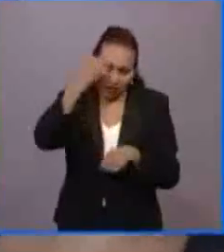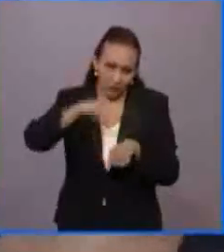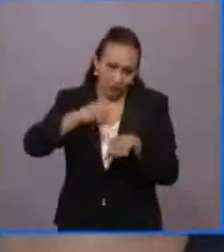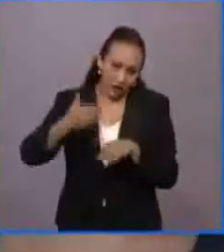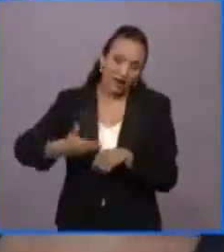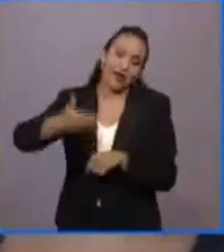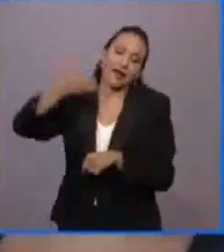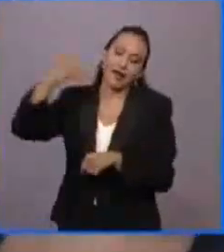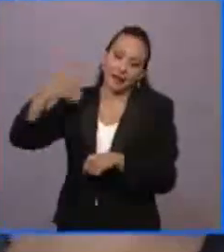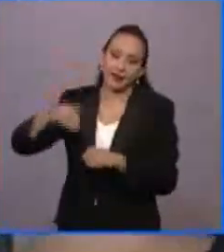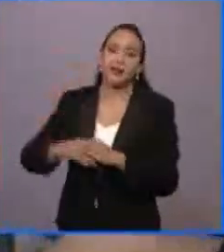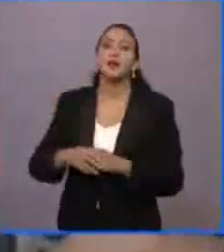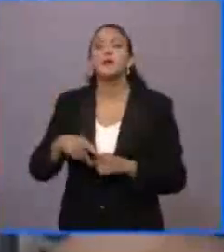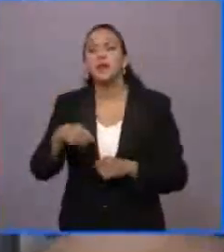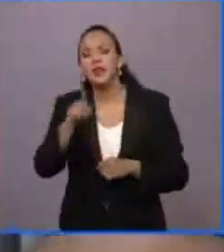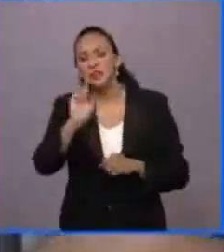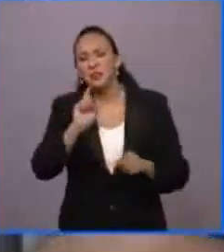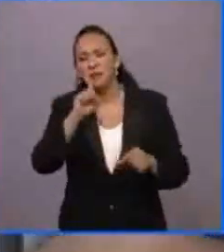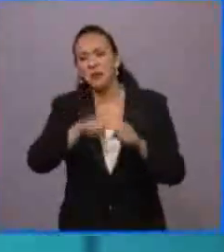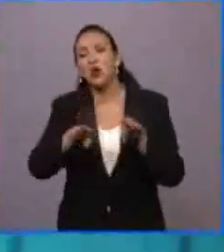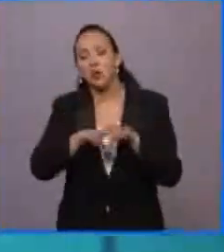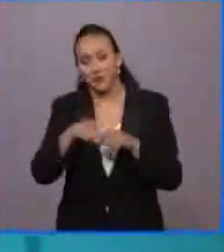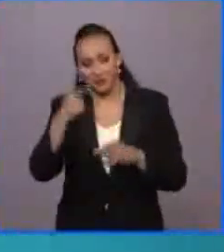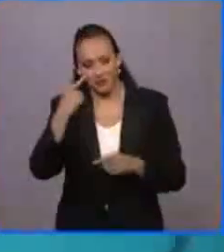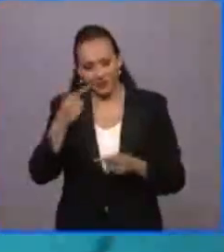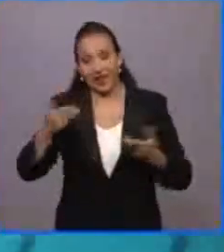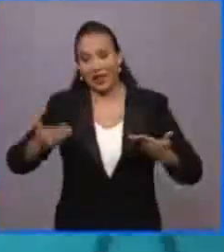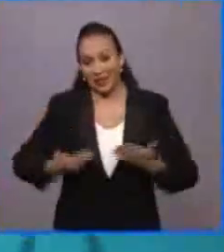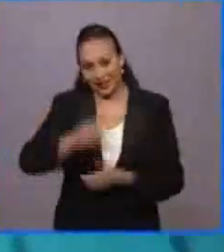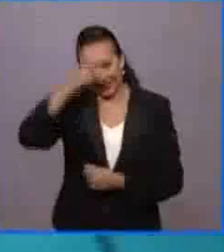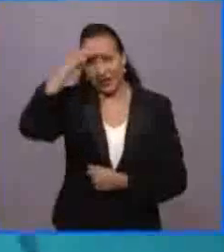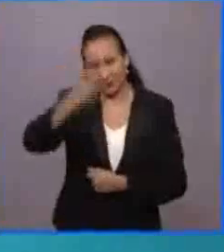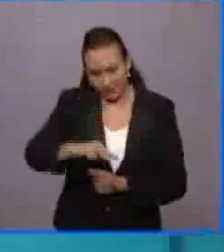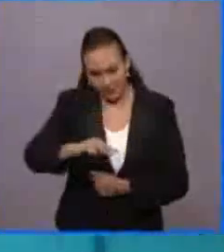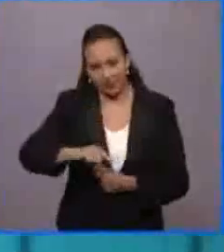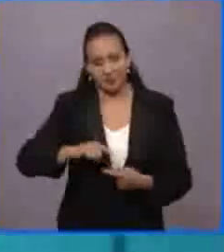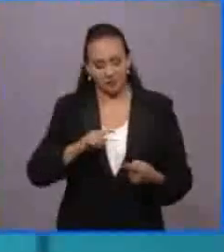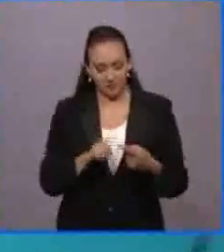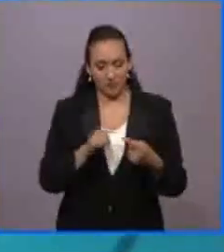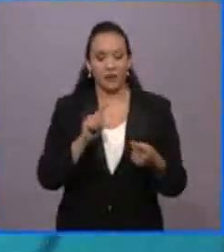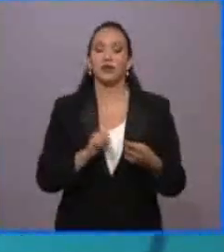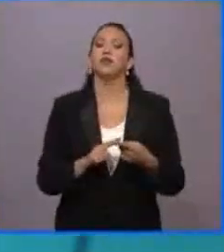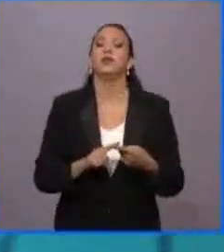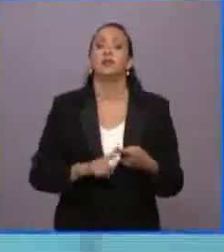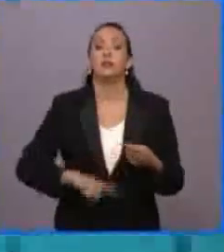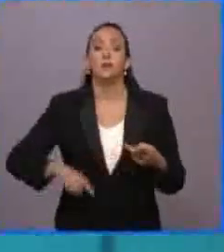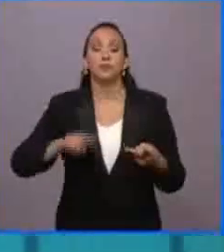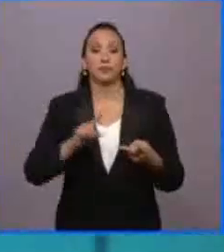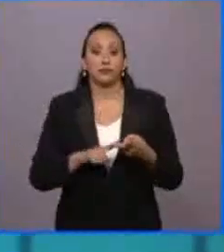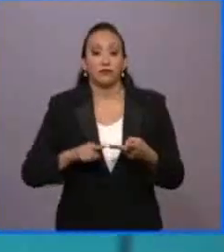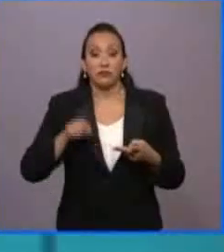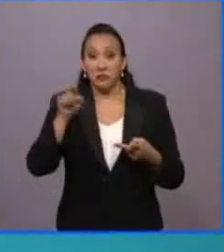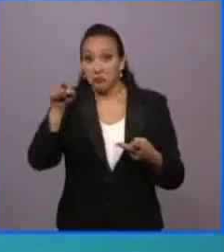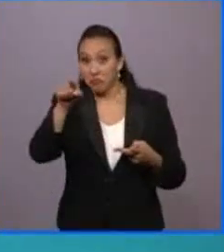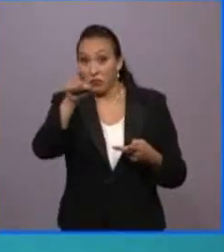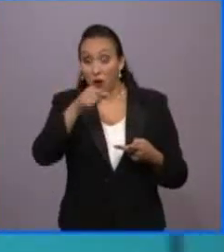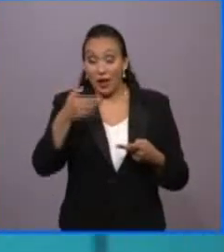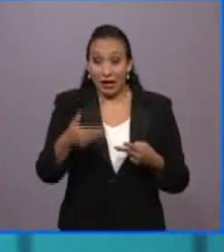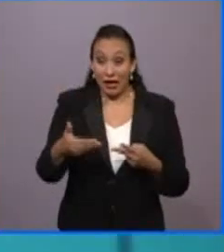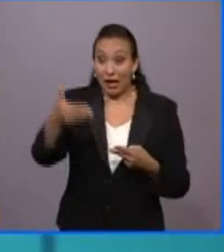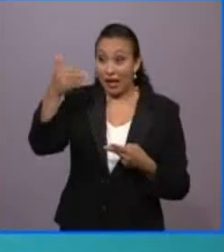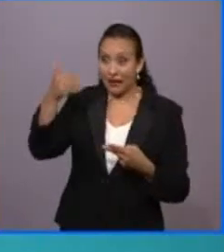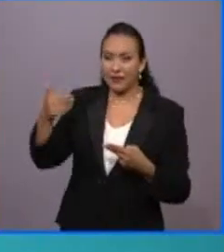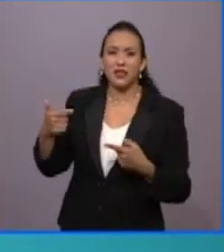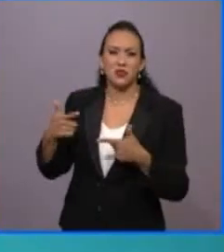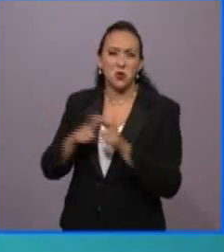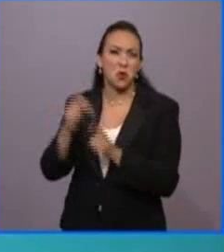es necesario ser ciudadano o ciudadana mexicana con pleno goce de sus derechos civiles y políticos, no haber sido dirigente de